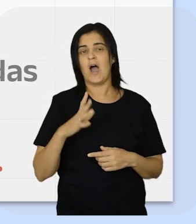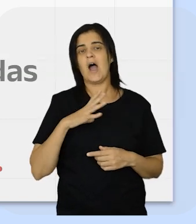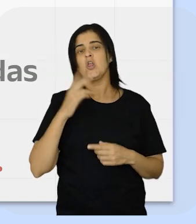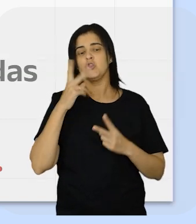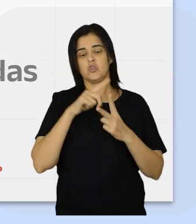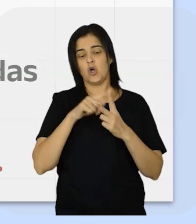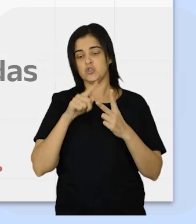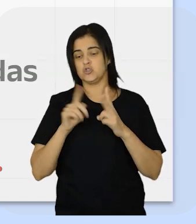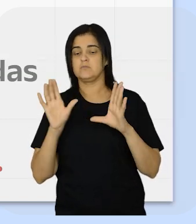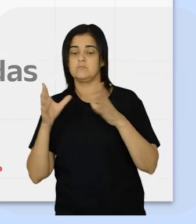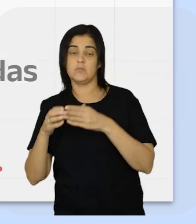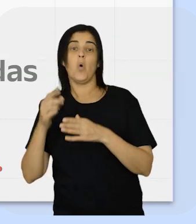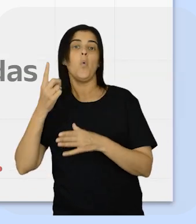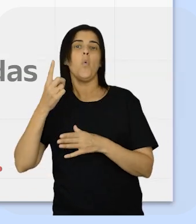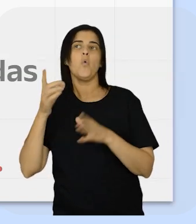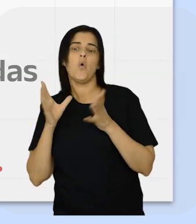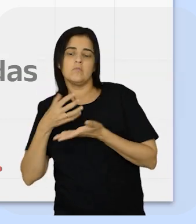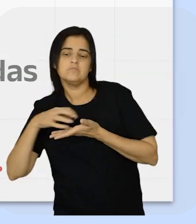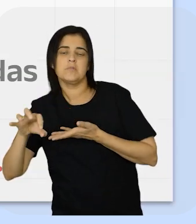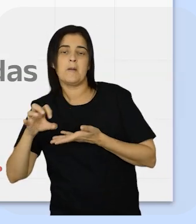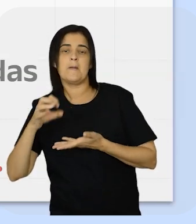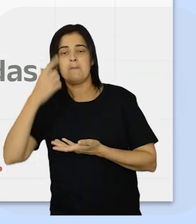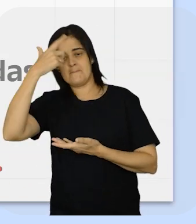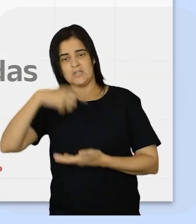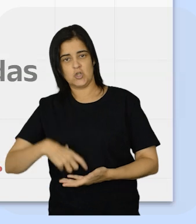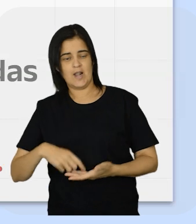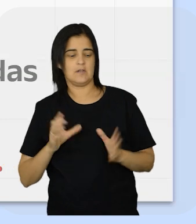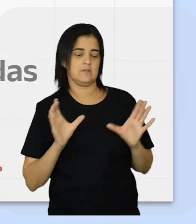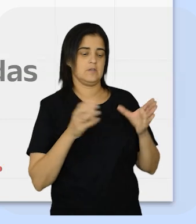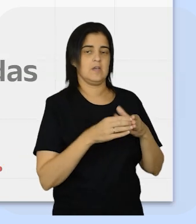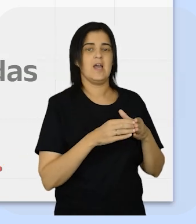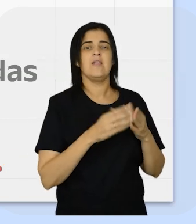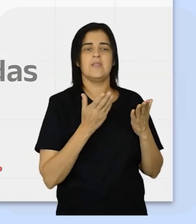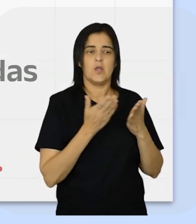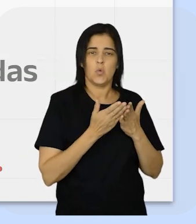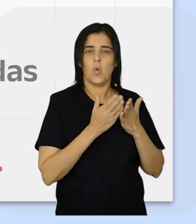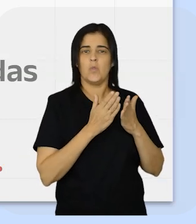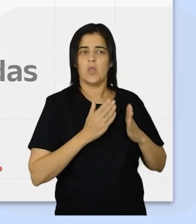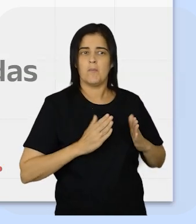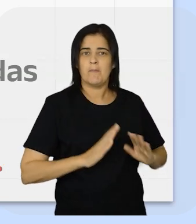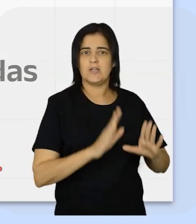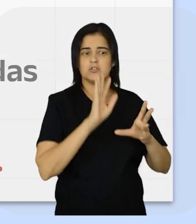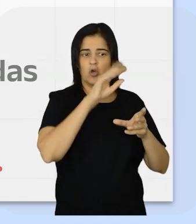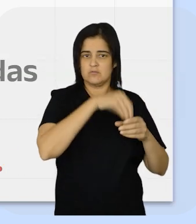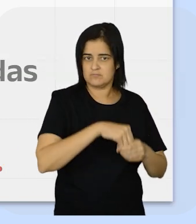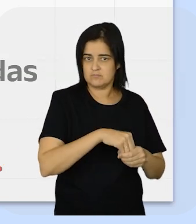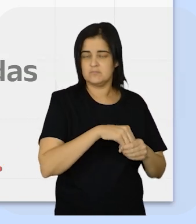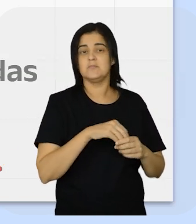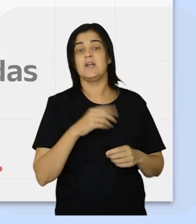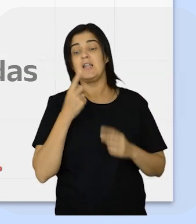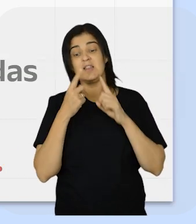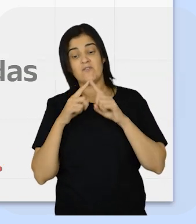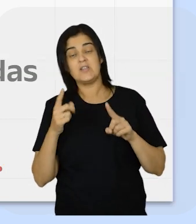grandes esferas, una esfera personal y una esfera académica. Entonces, la diferencia entre un